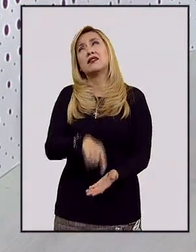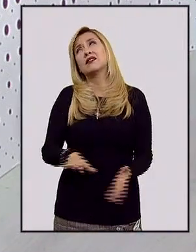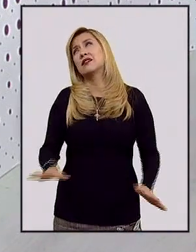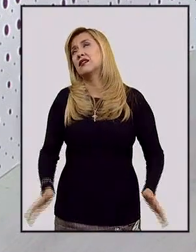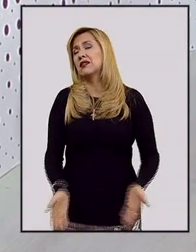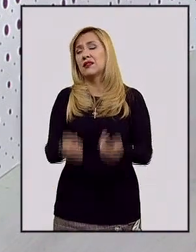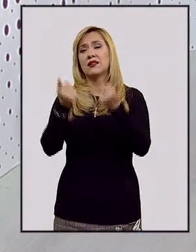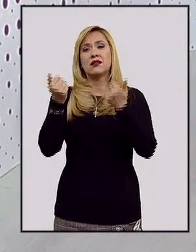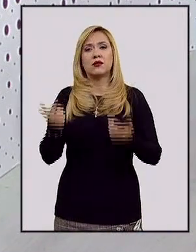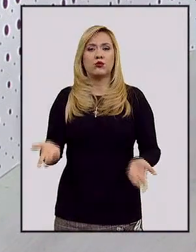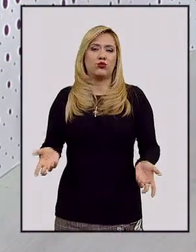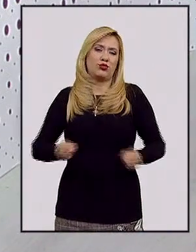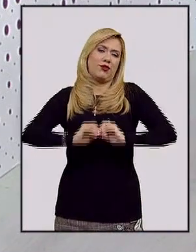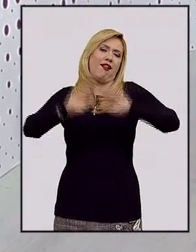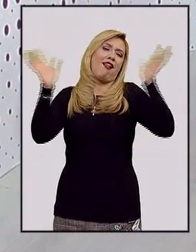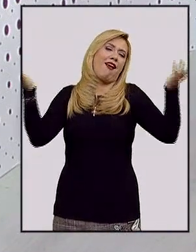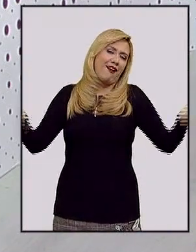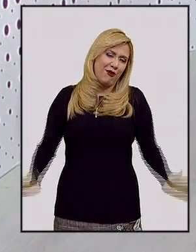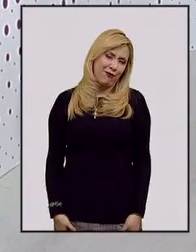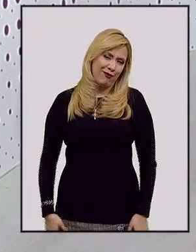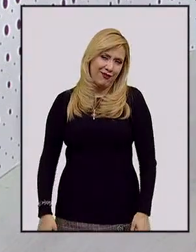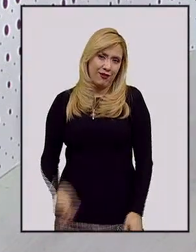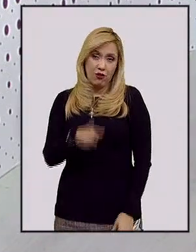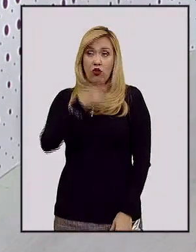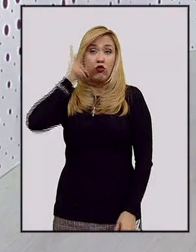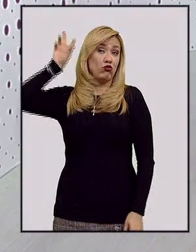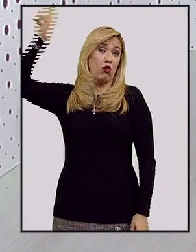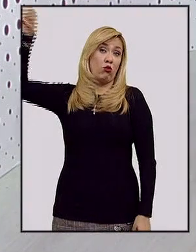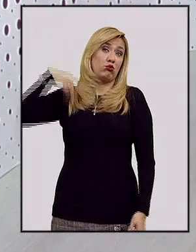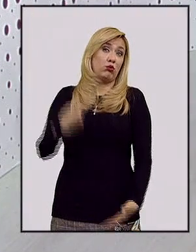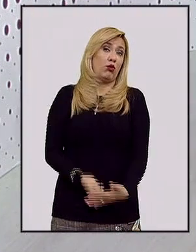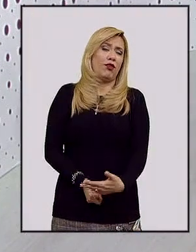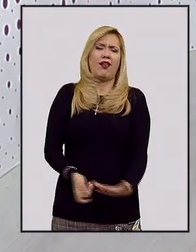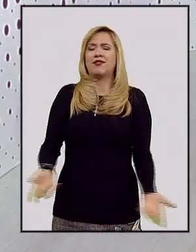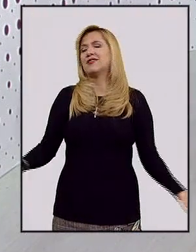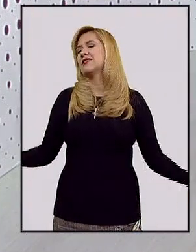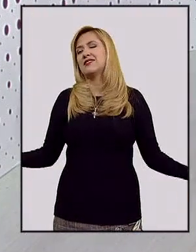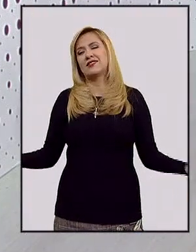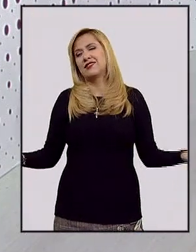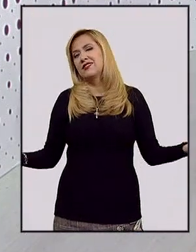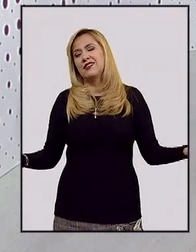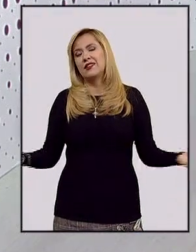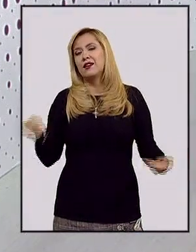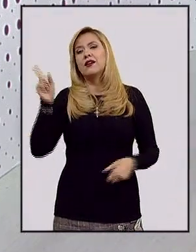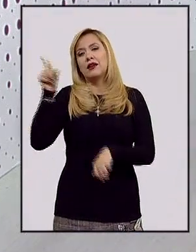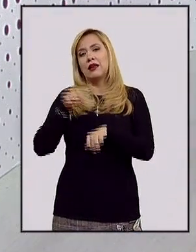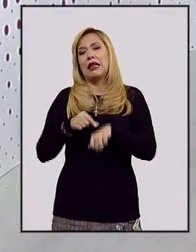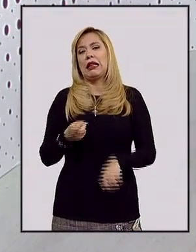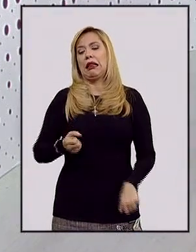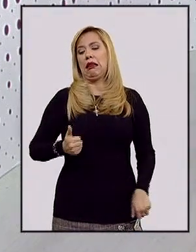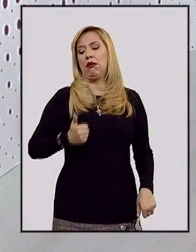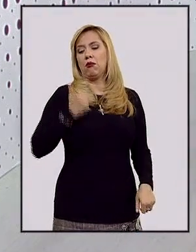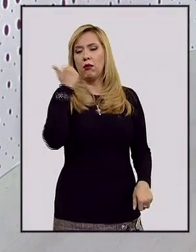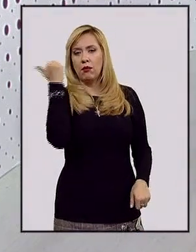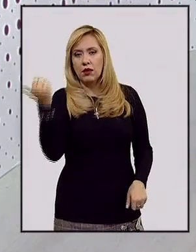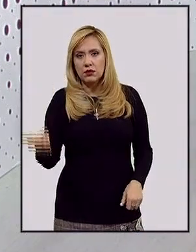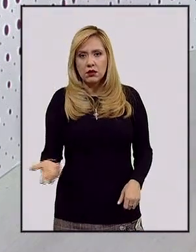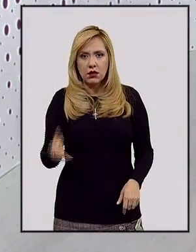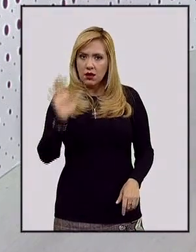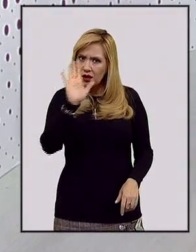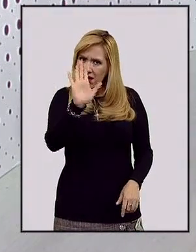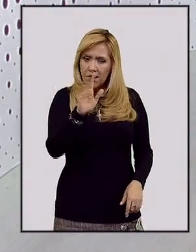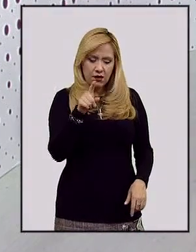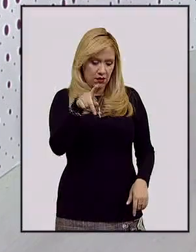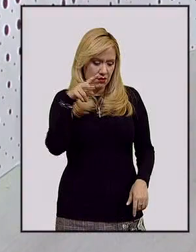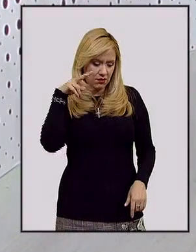sea, como esta parte de eso, no reconocer en la persona que está viviendo el